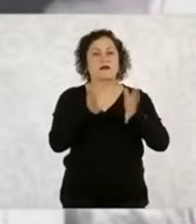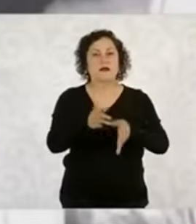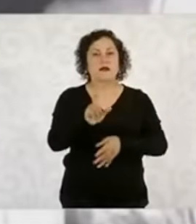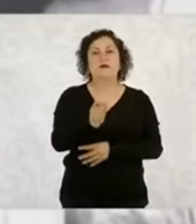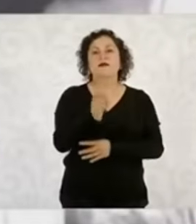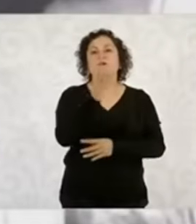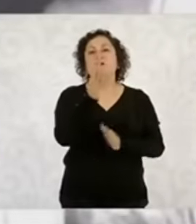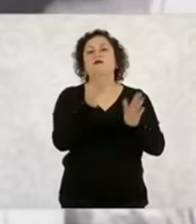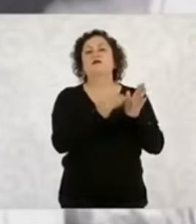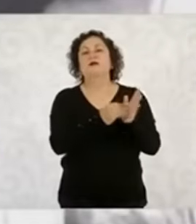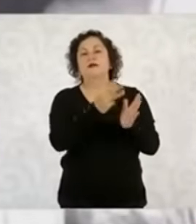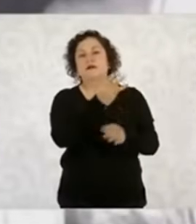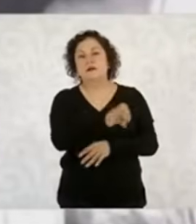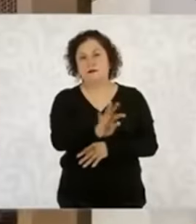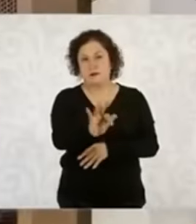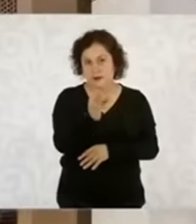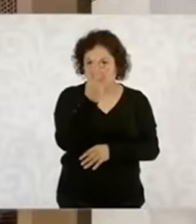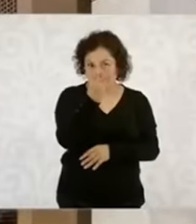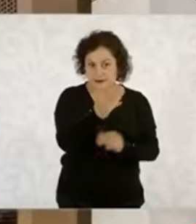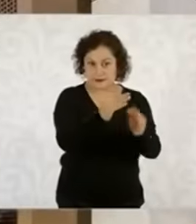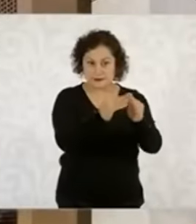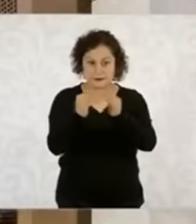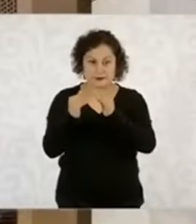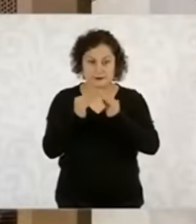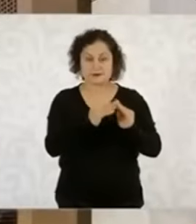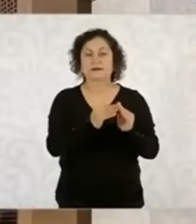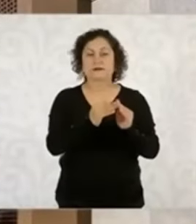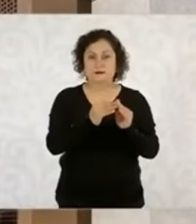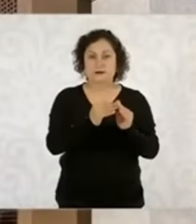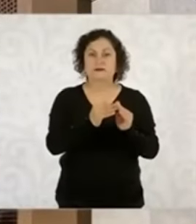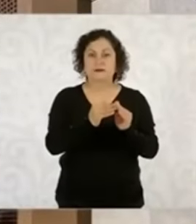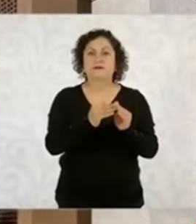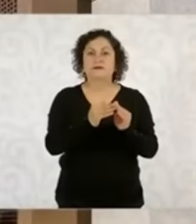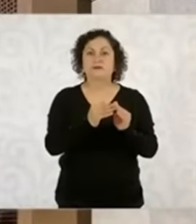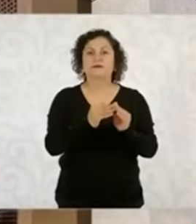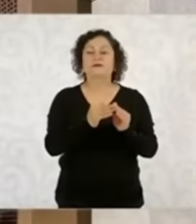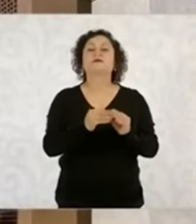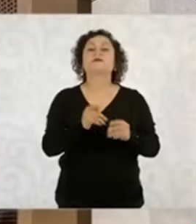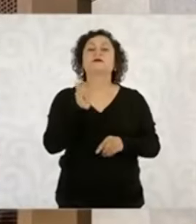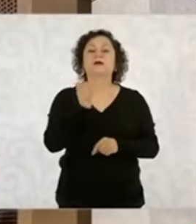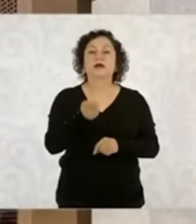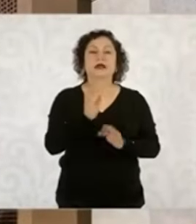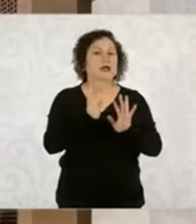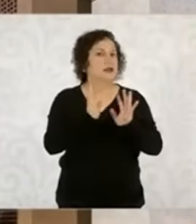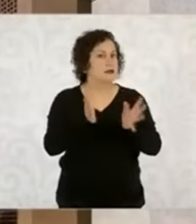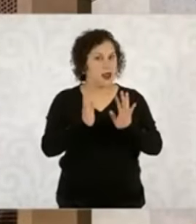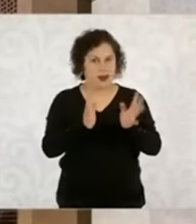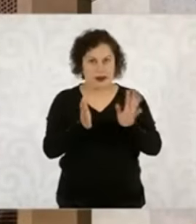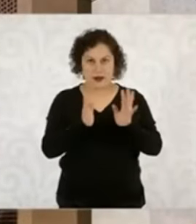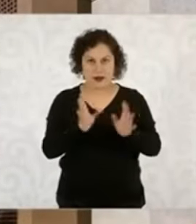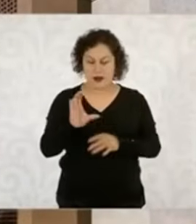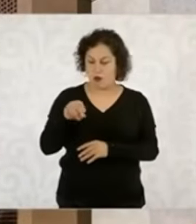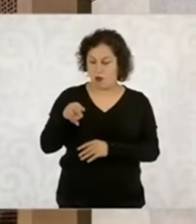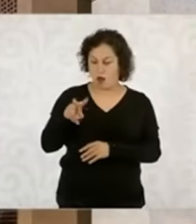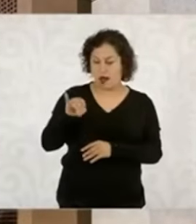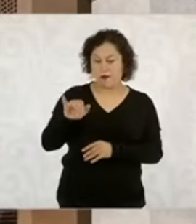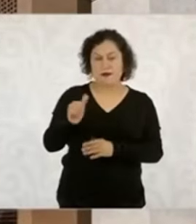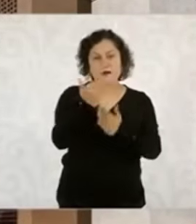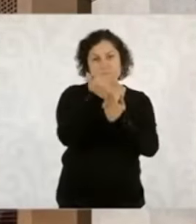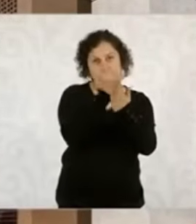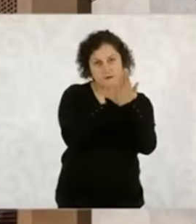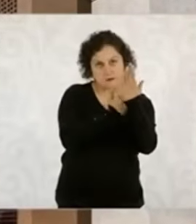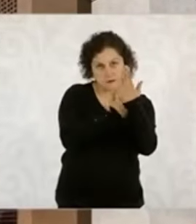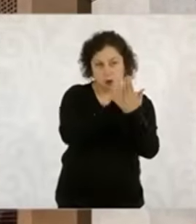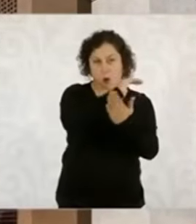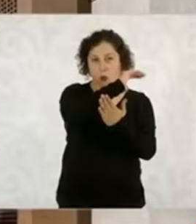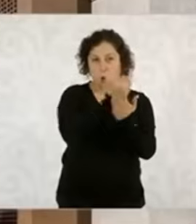24,343 viviendas, ya con contratos y con anticipos otorgados, ya están contratados por la CONAVI, los OEOs, que